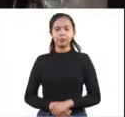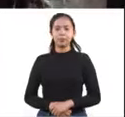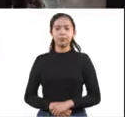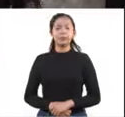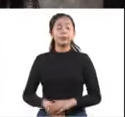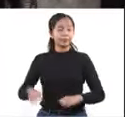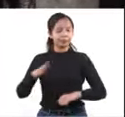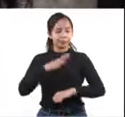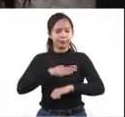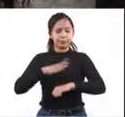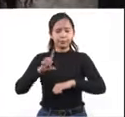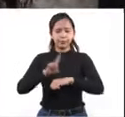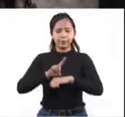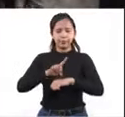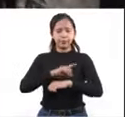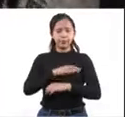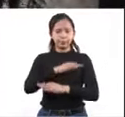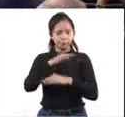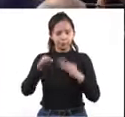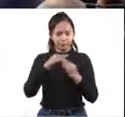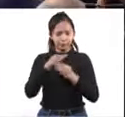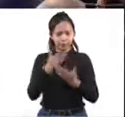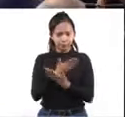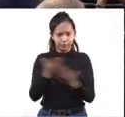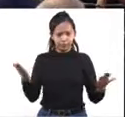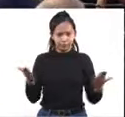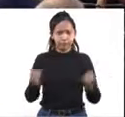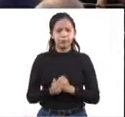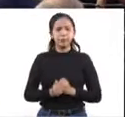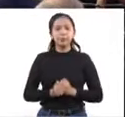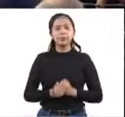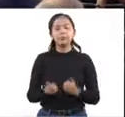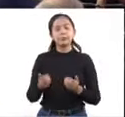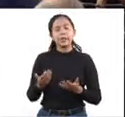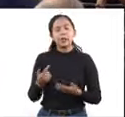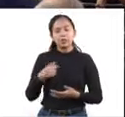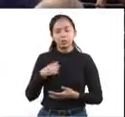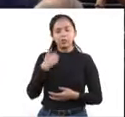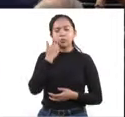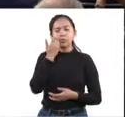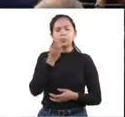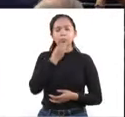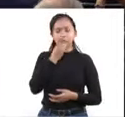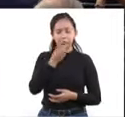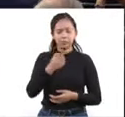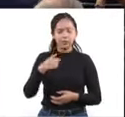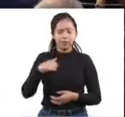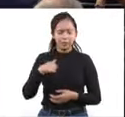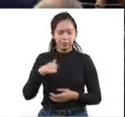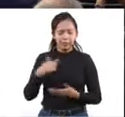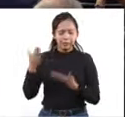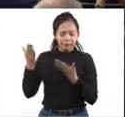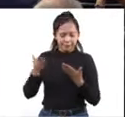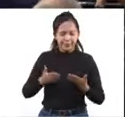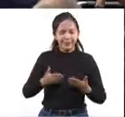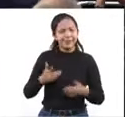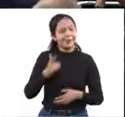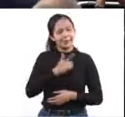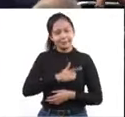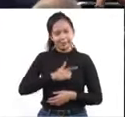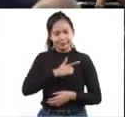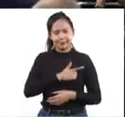Muy buenos días a todos. Antes que nada, quiero decirles que es un honor para mí el poder acompañarles